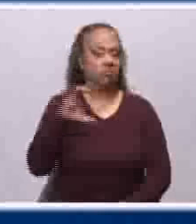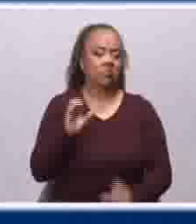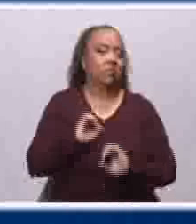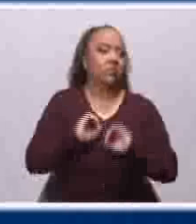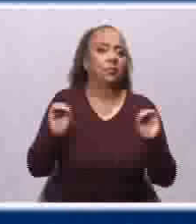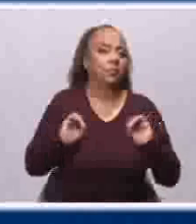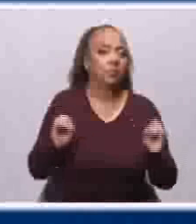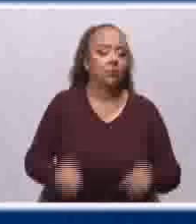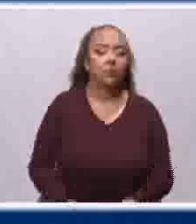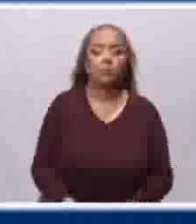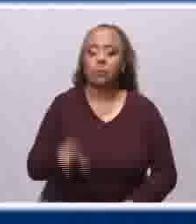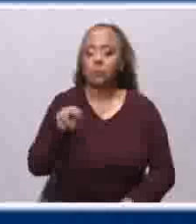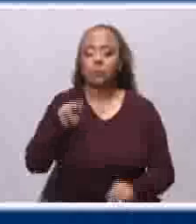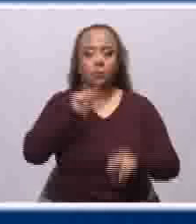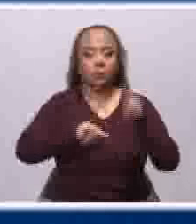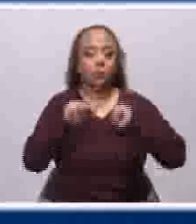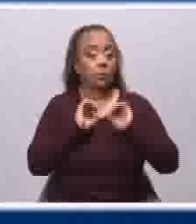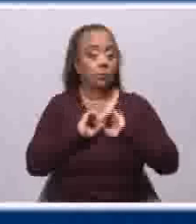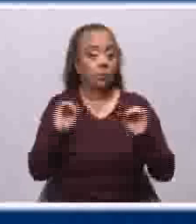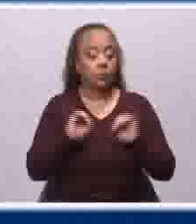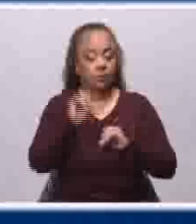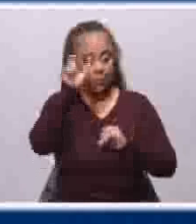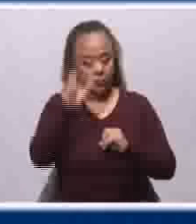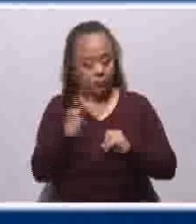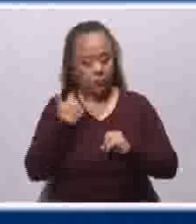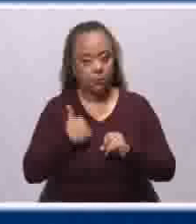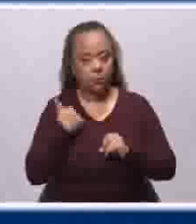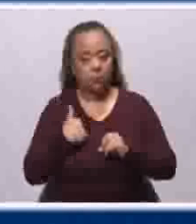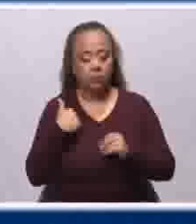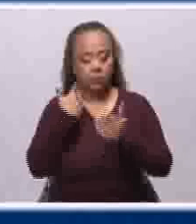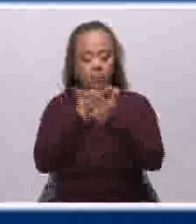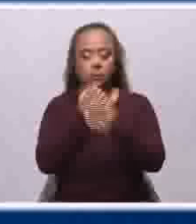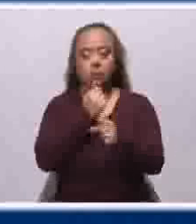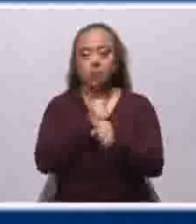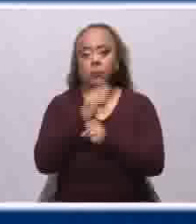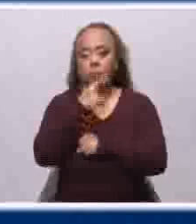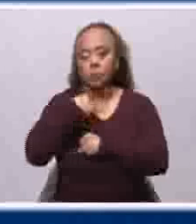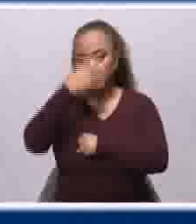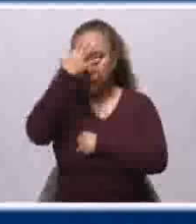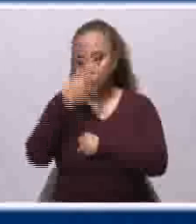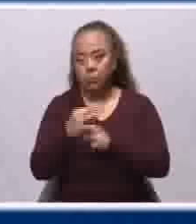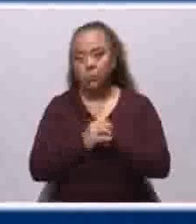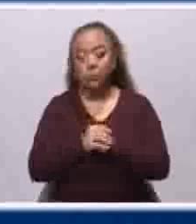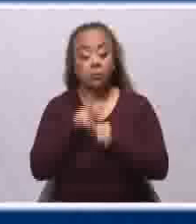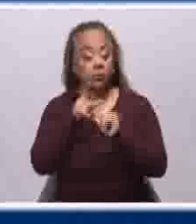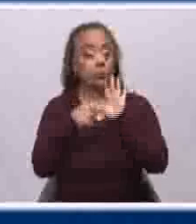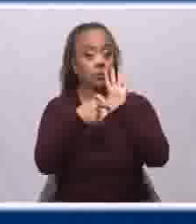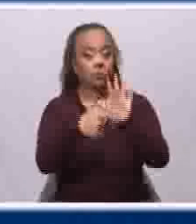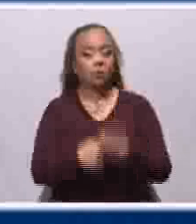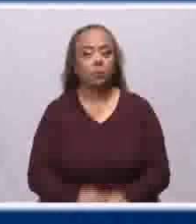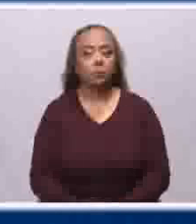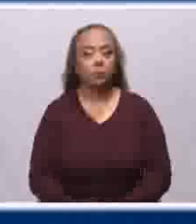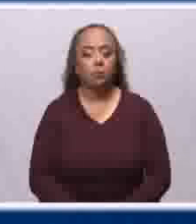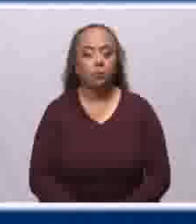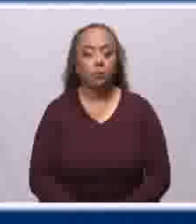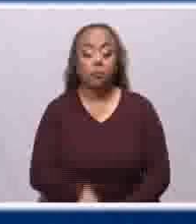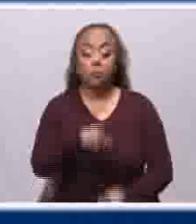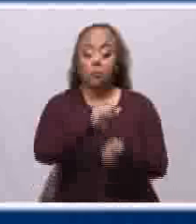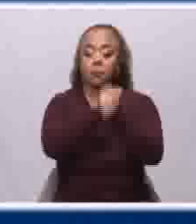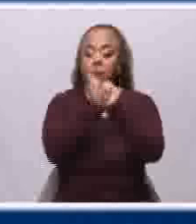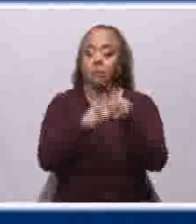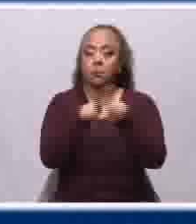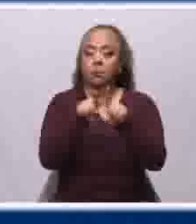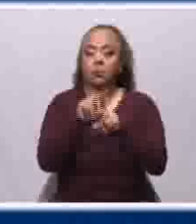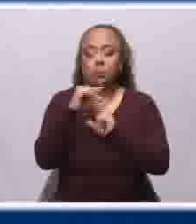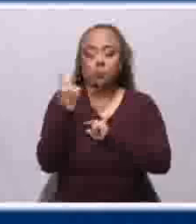más que no viene a hacer negocios y nada más no no es un señor que viene a trabajar y creo que lo ha lo ha demostrado se tuvo que adecuar también no solo